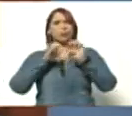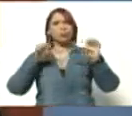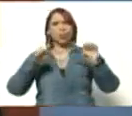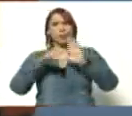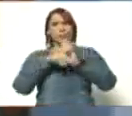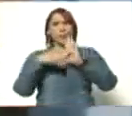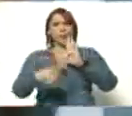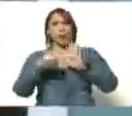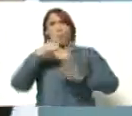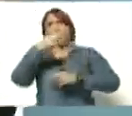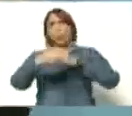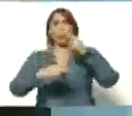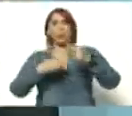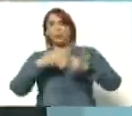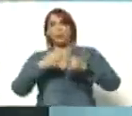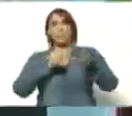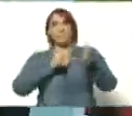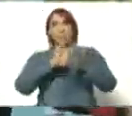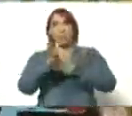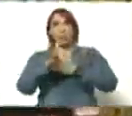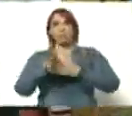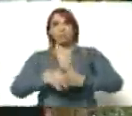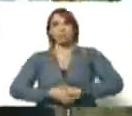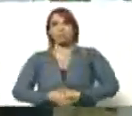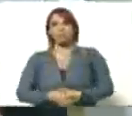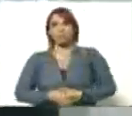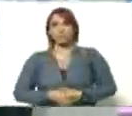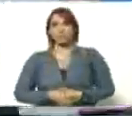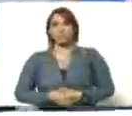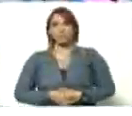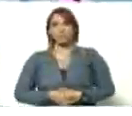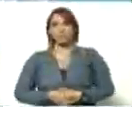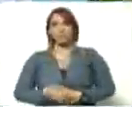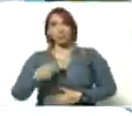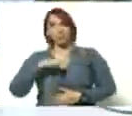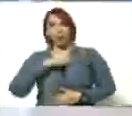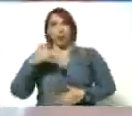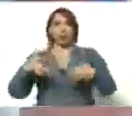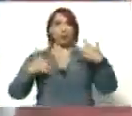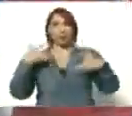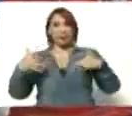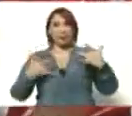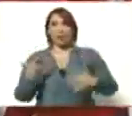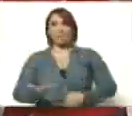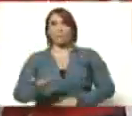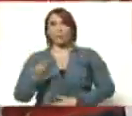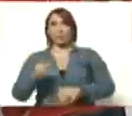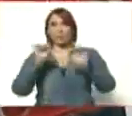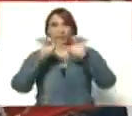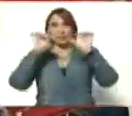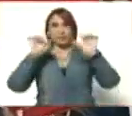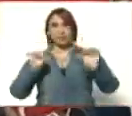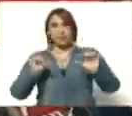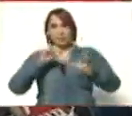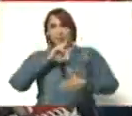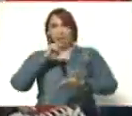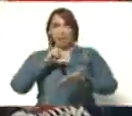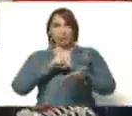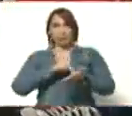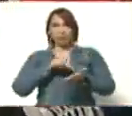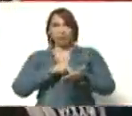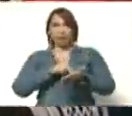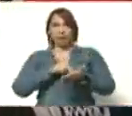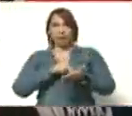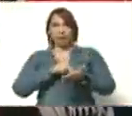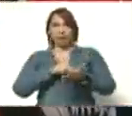y gratuito. Así que estamos en este acto tan importante del Sistema Nacional de Ingreso. Hemos